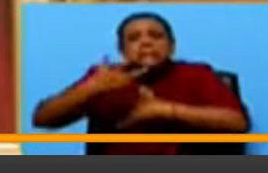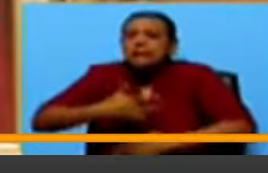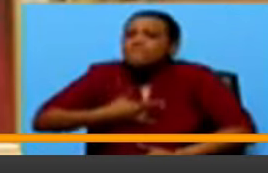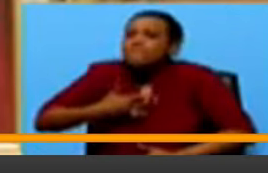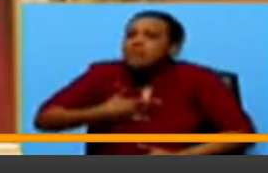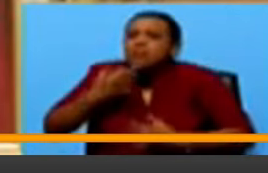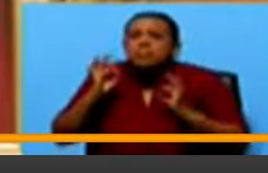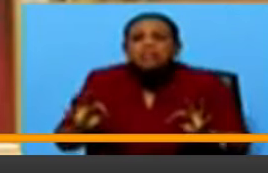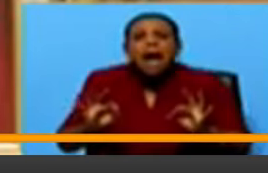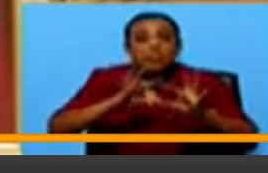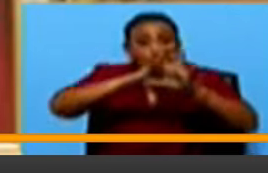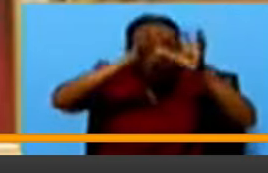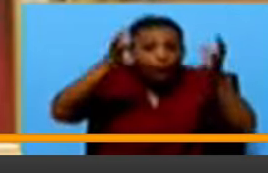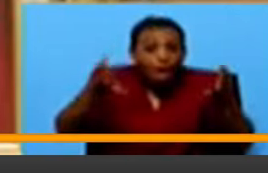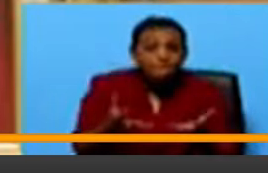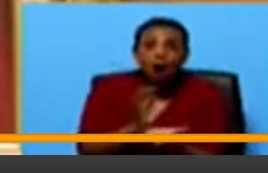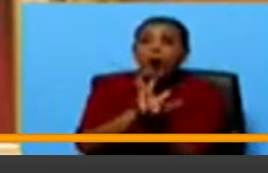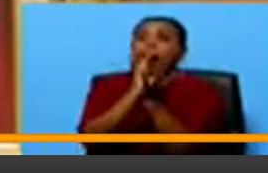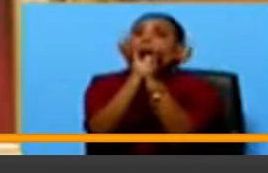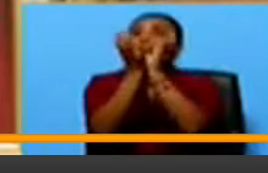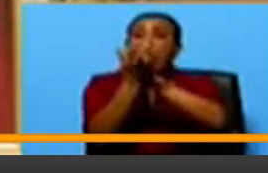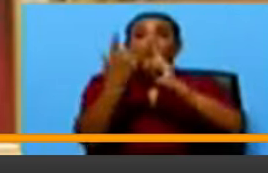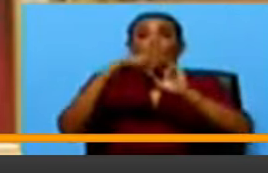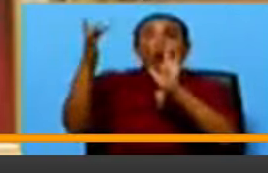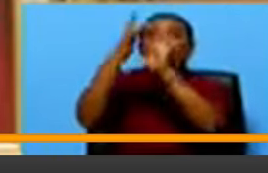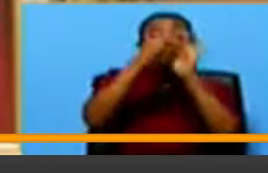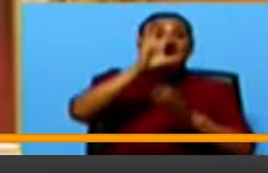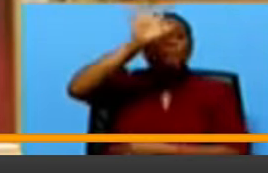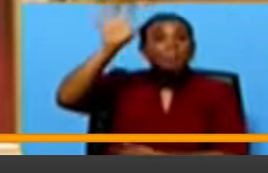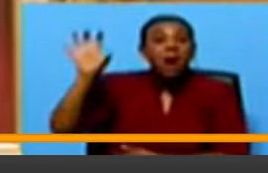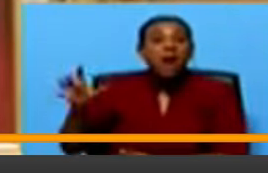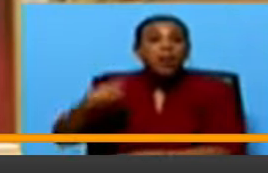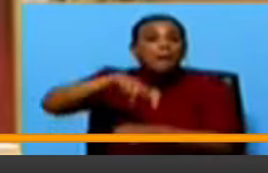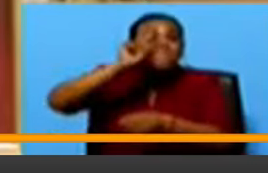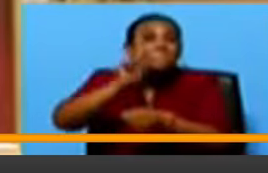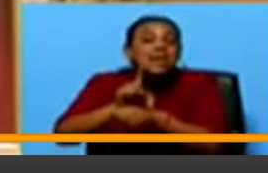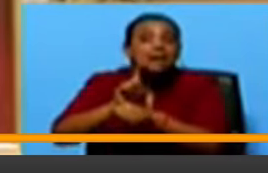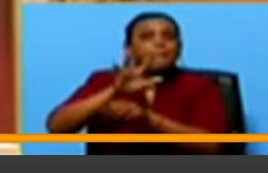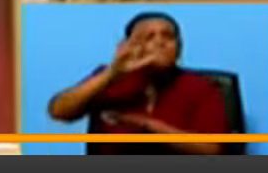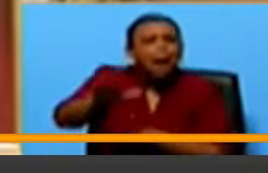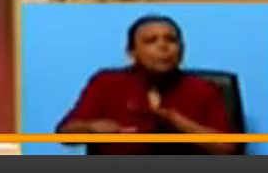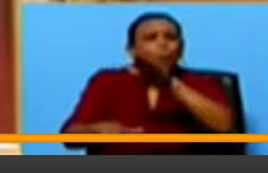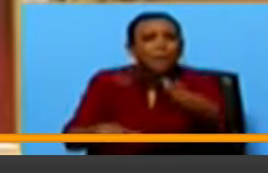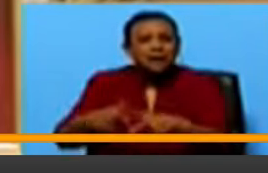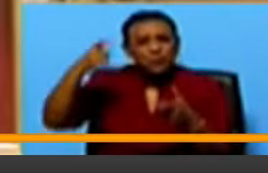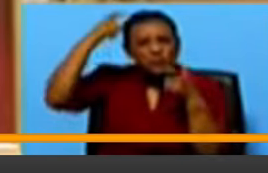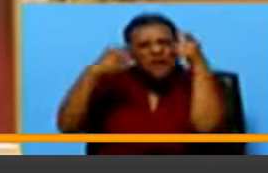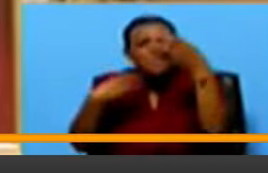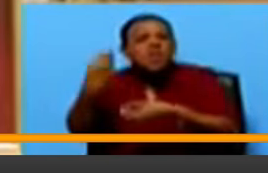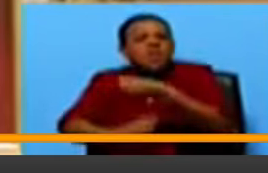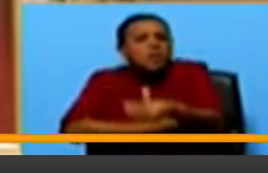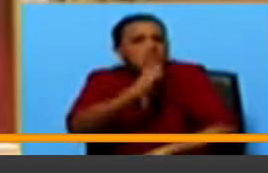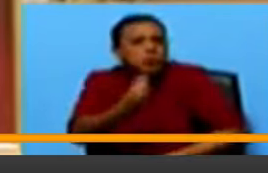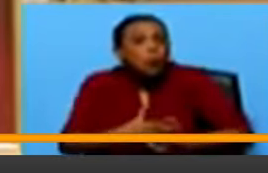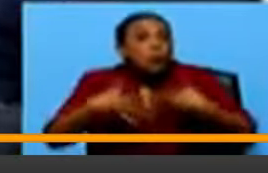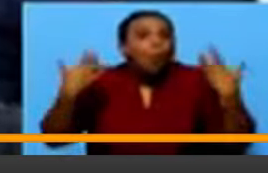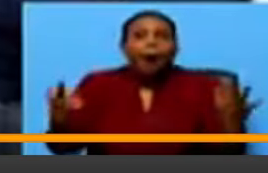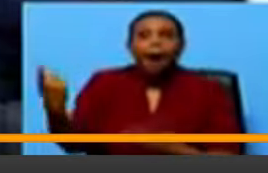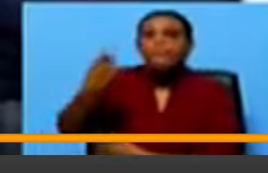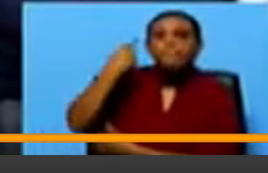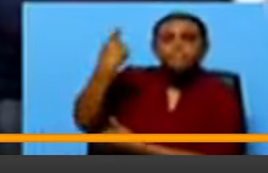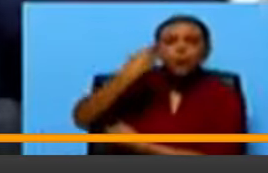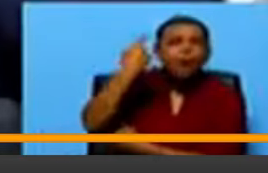visión geopolítica. Y uno de los primeros pasos que hizo fue